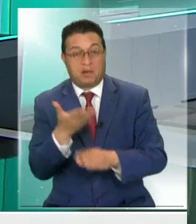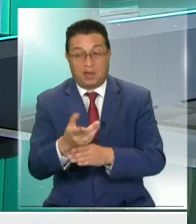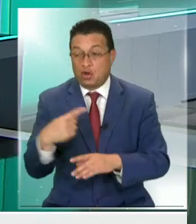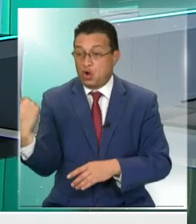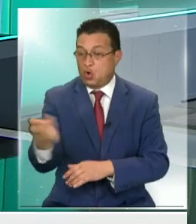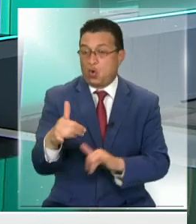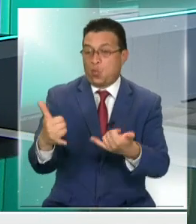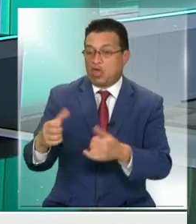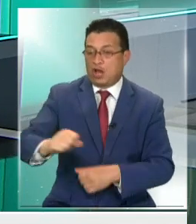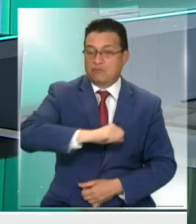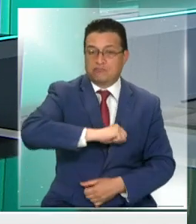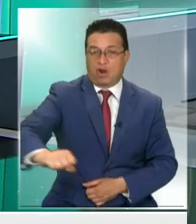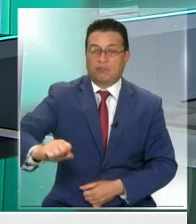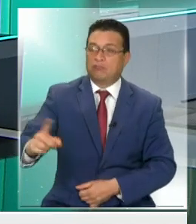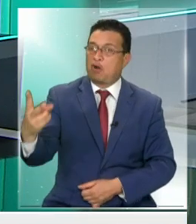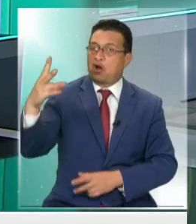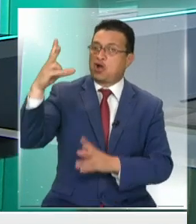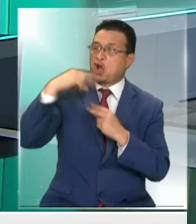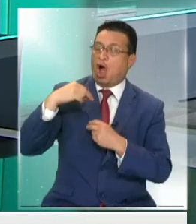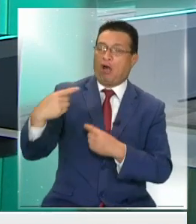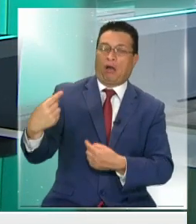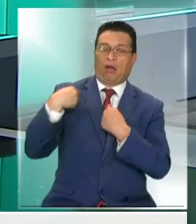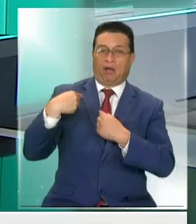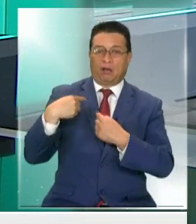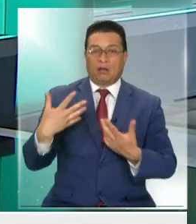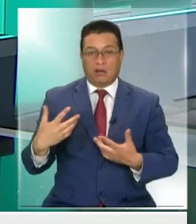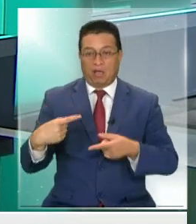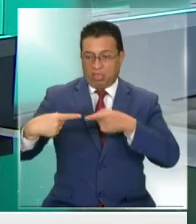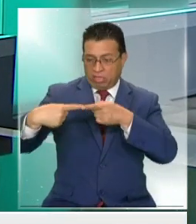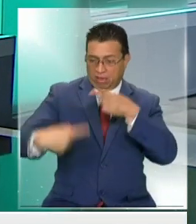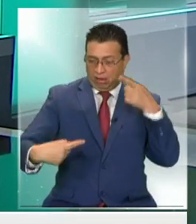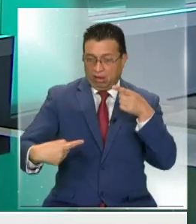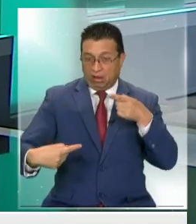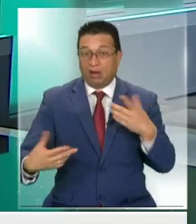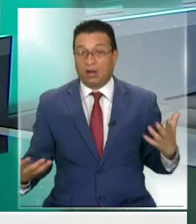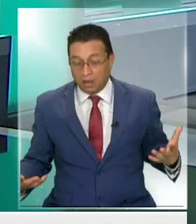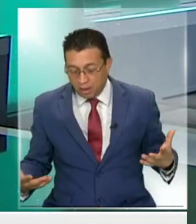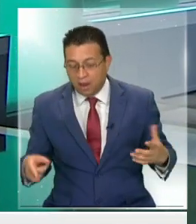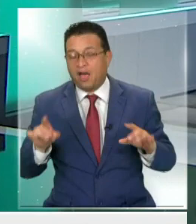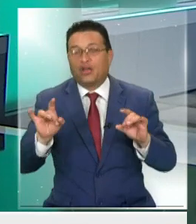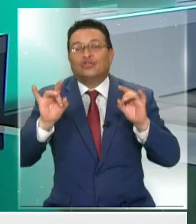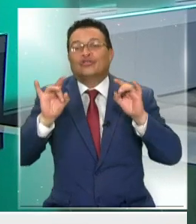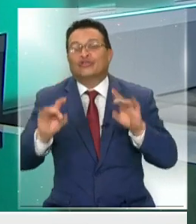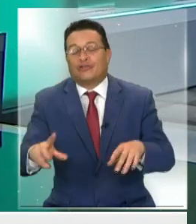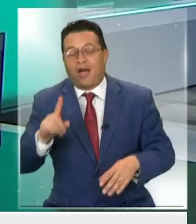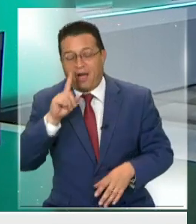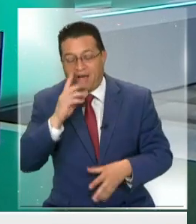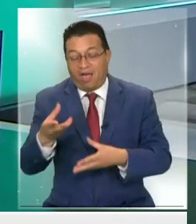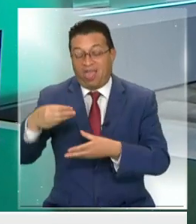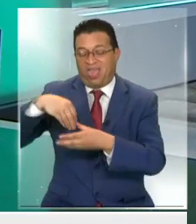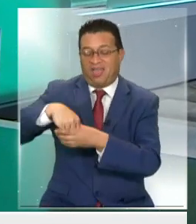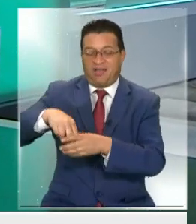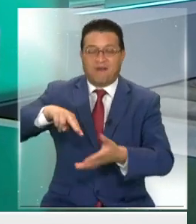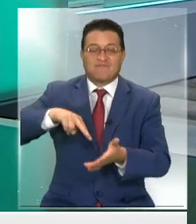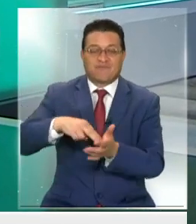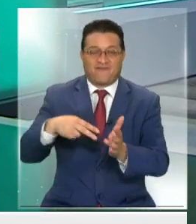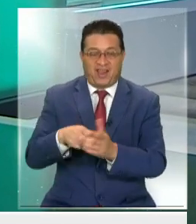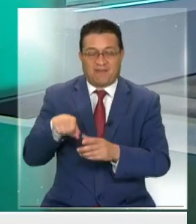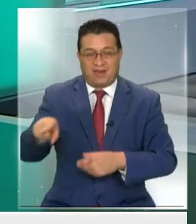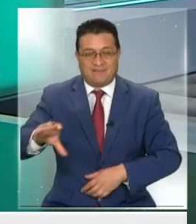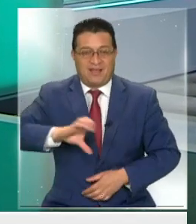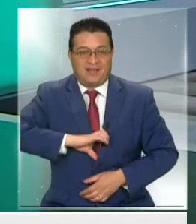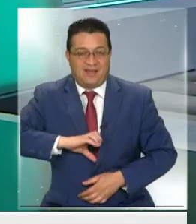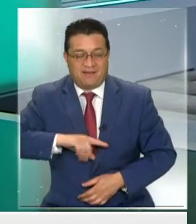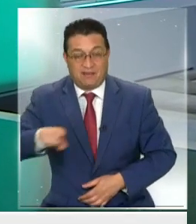dijo, no, técnico, no vamos a ir a jugar. Esa desconexión es una fotografía del momento que vive el camarín de Chile respecto a Reinaldo